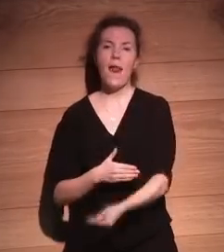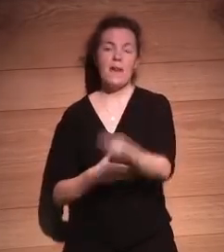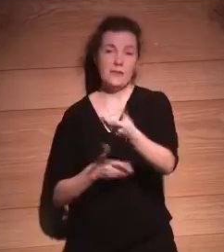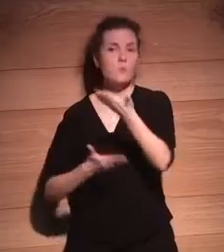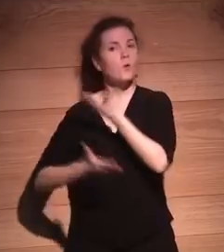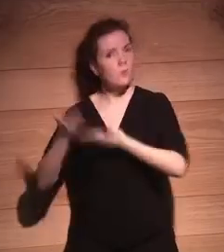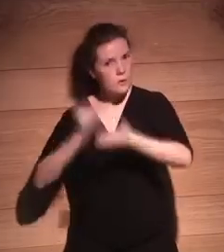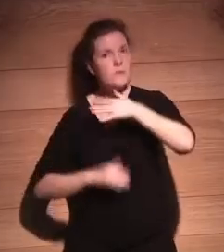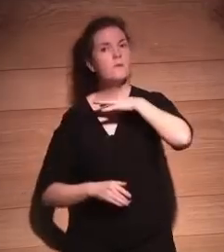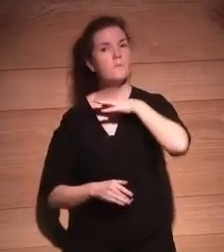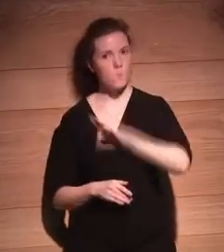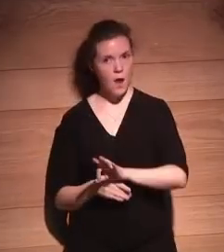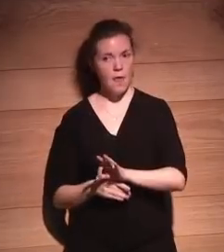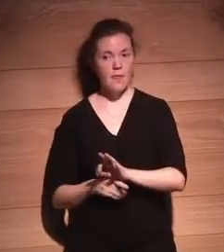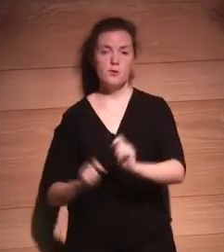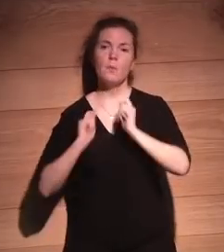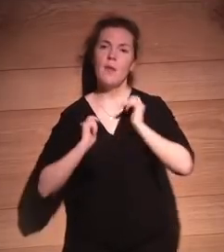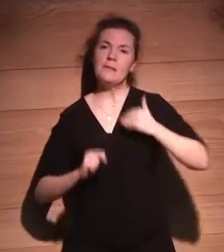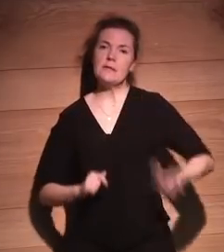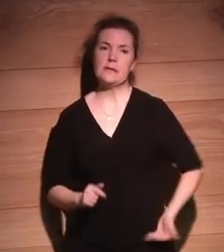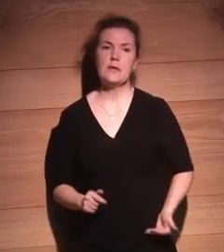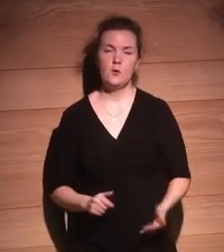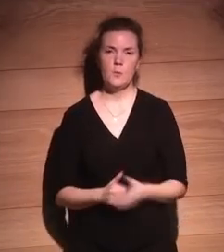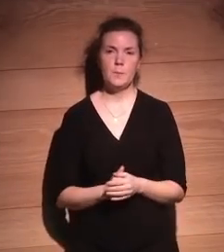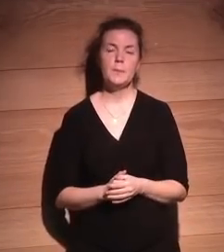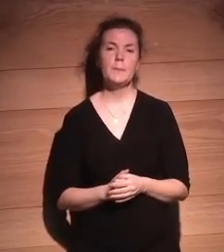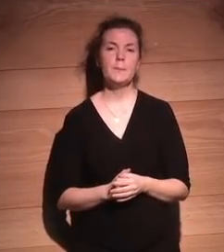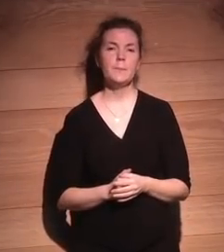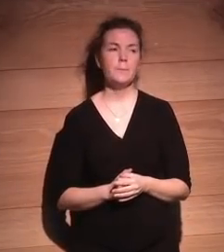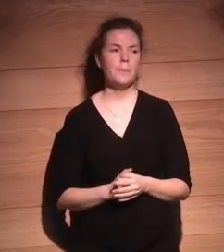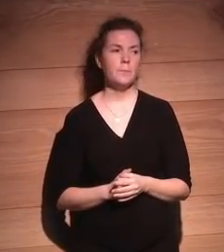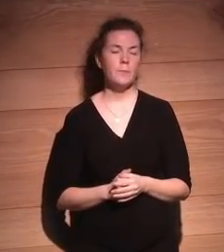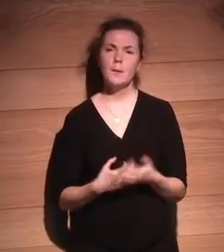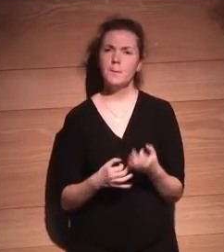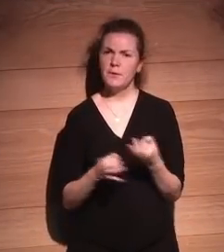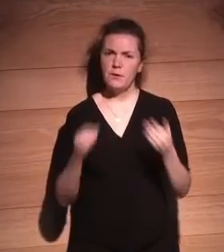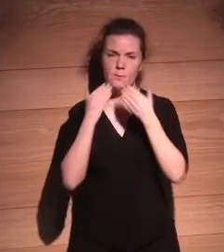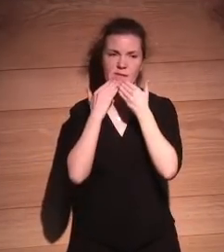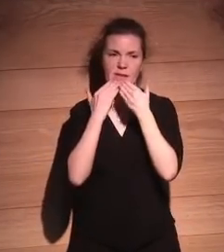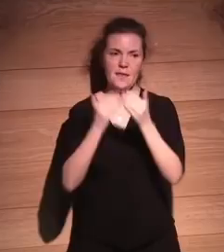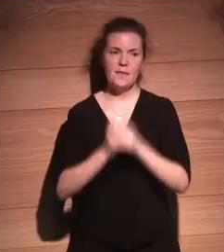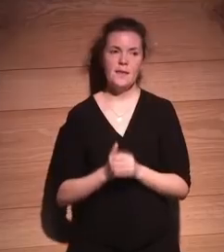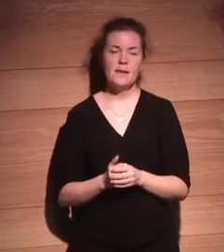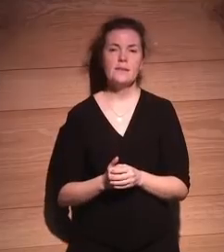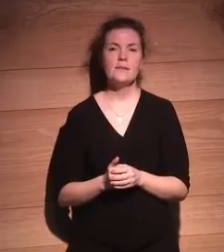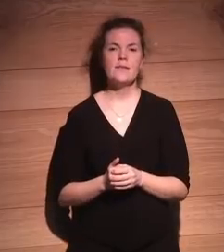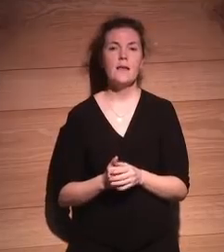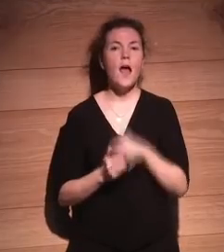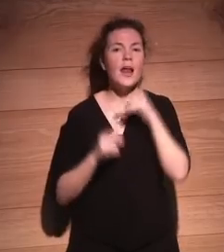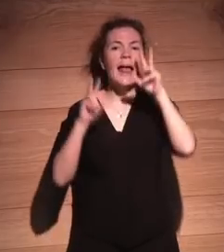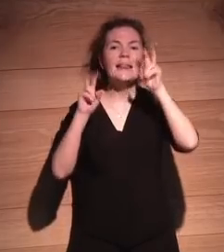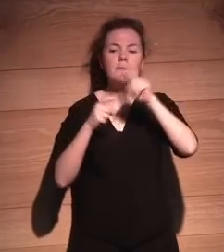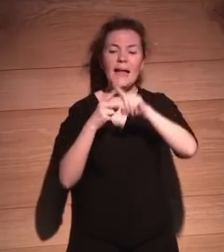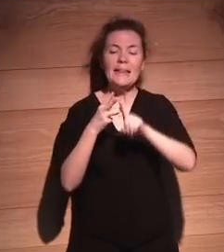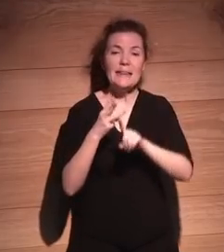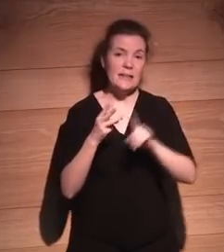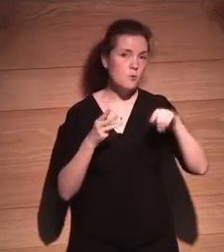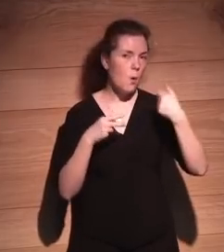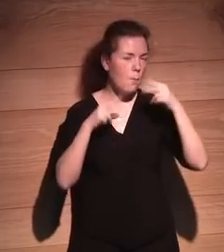la colaboración y cómo nos enriquece la colaboración. Perfecto, muchas gracias. 3 temas para explorar